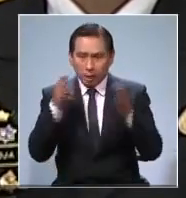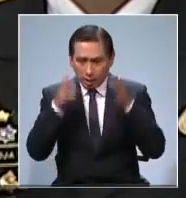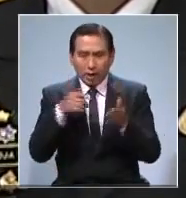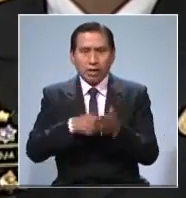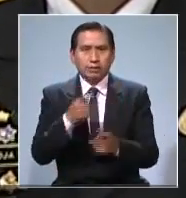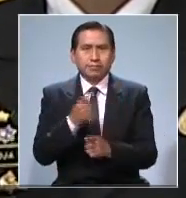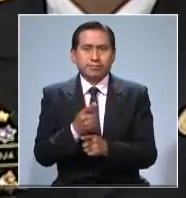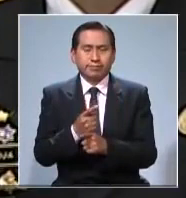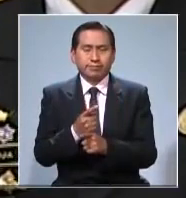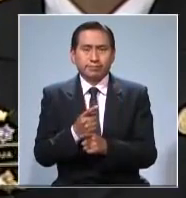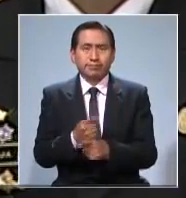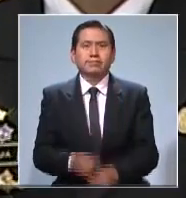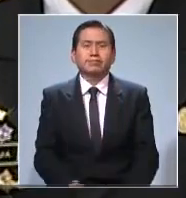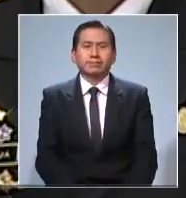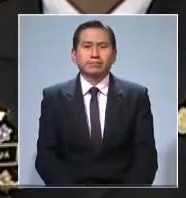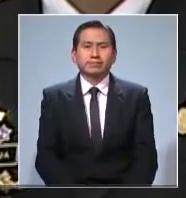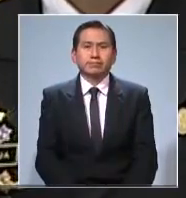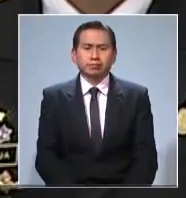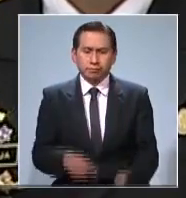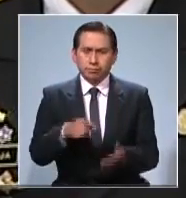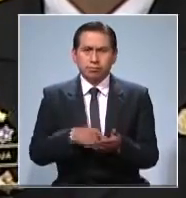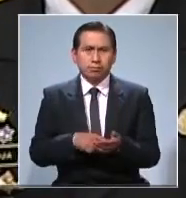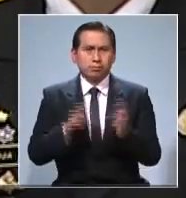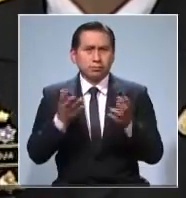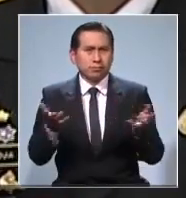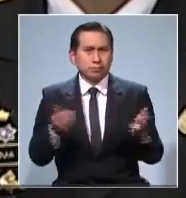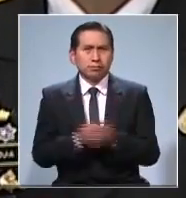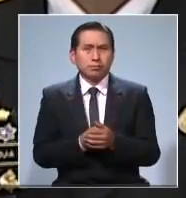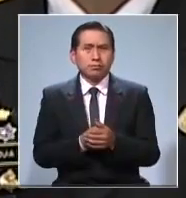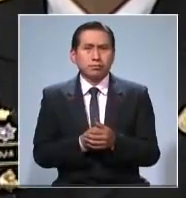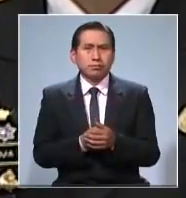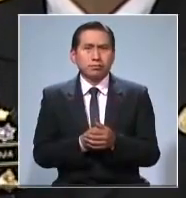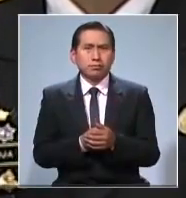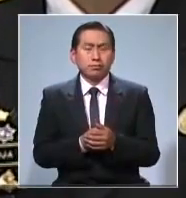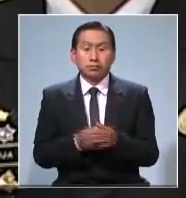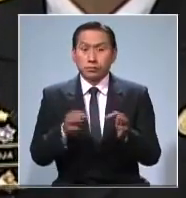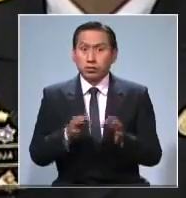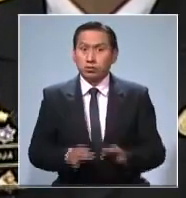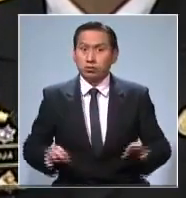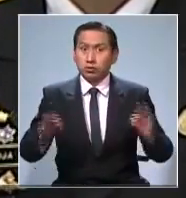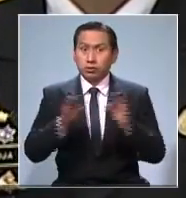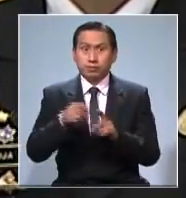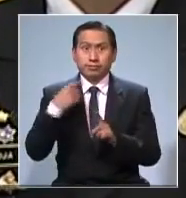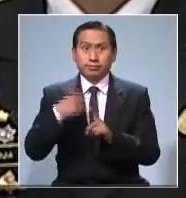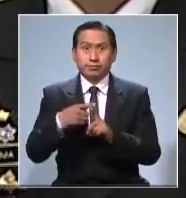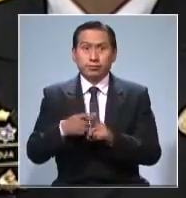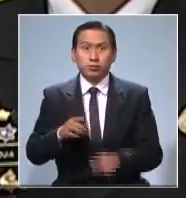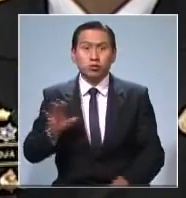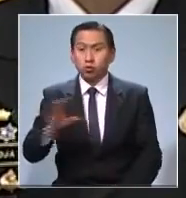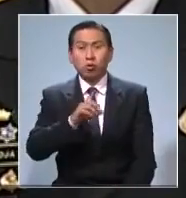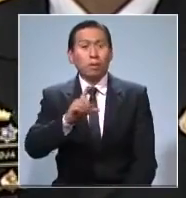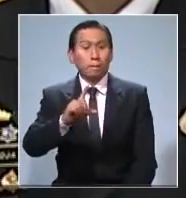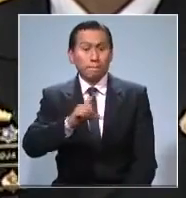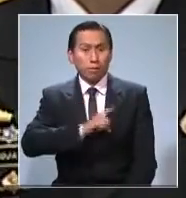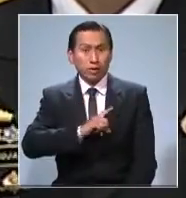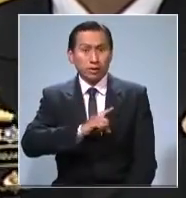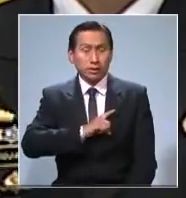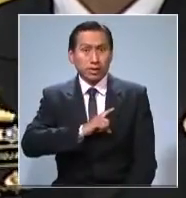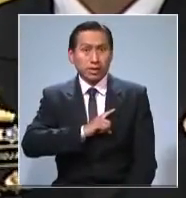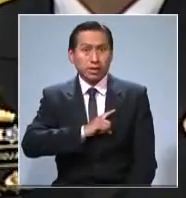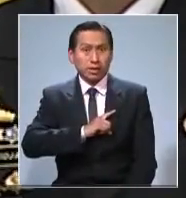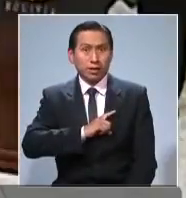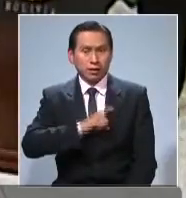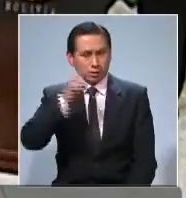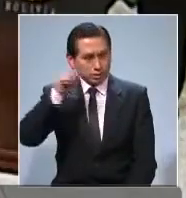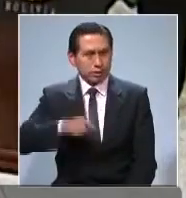fin. En este sentido, es menester resaltar que la policía debe